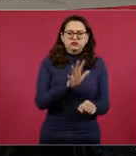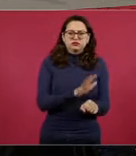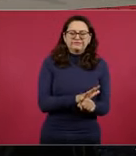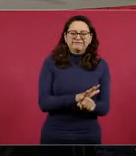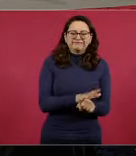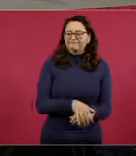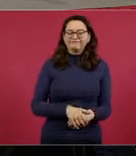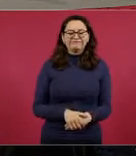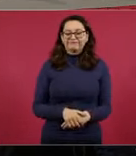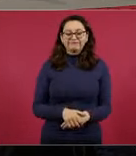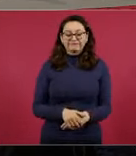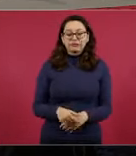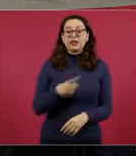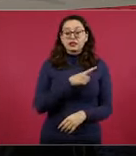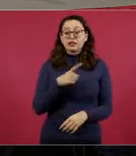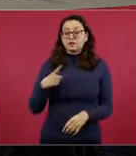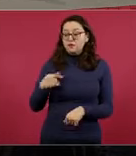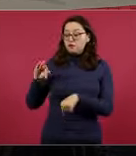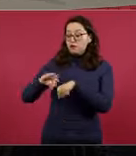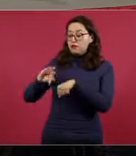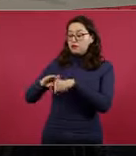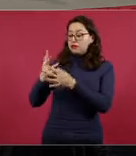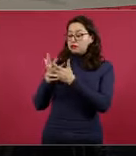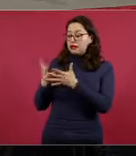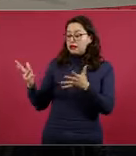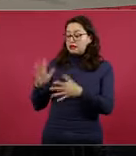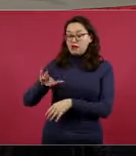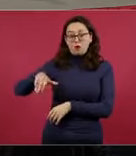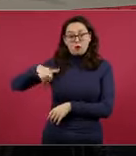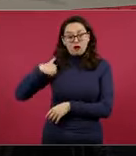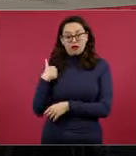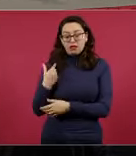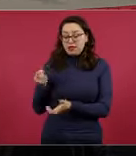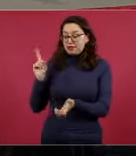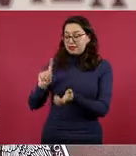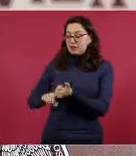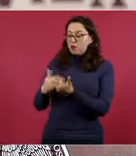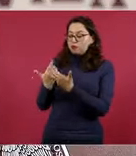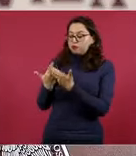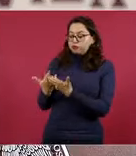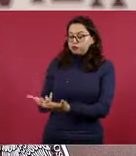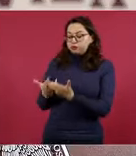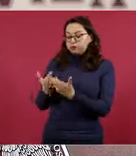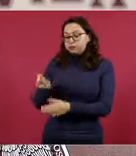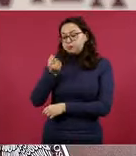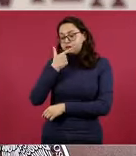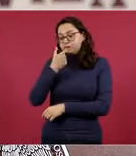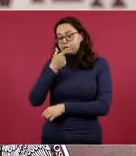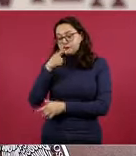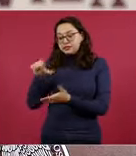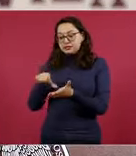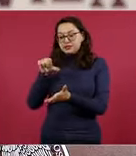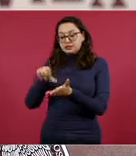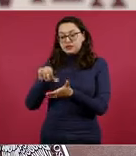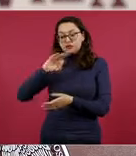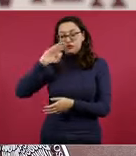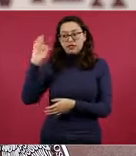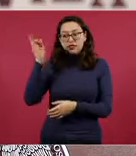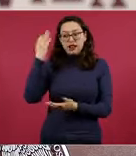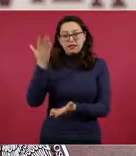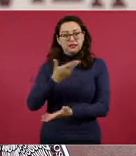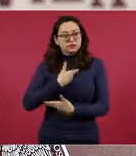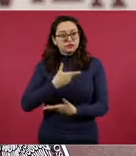el objetivo fue contar con una megafarmacia y un centro general de distribución, CFDIS,